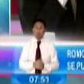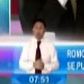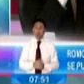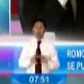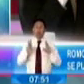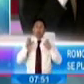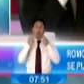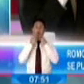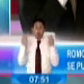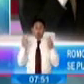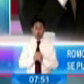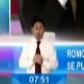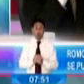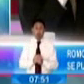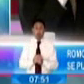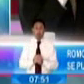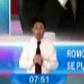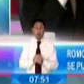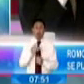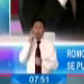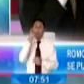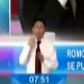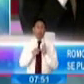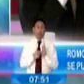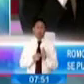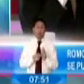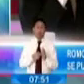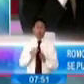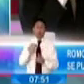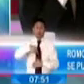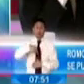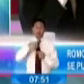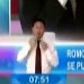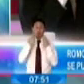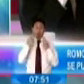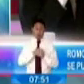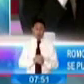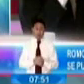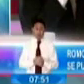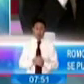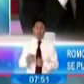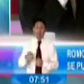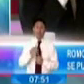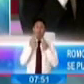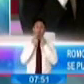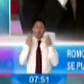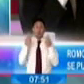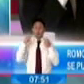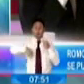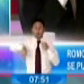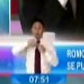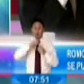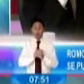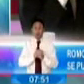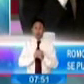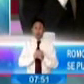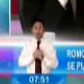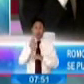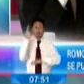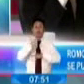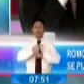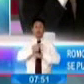caso del sector público, por ponerle el ejemplo de nuestras propias instituciones, en el caso del sector público, esta jornada se denomina